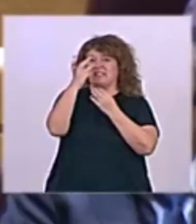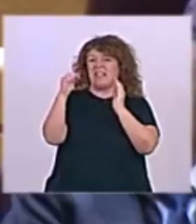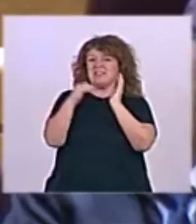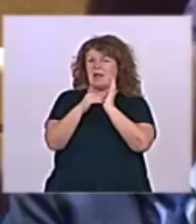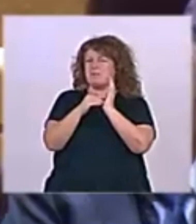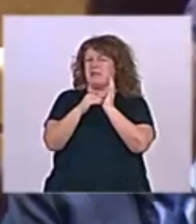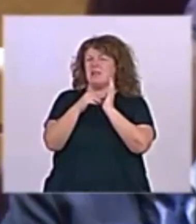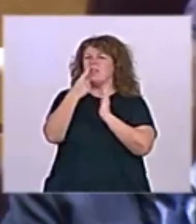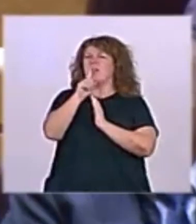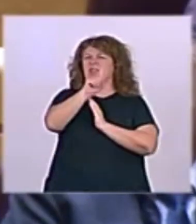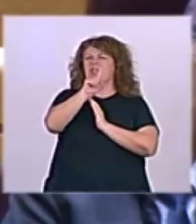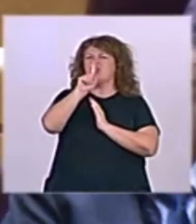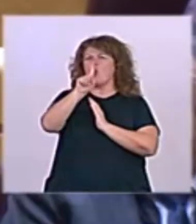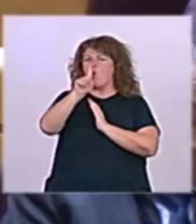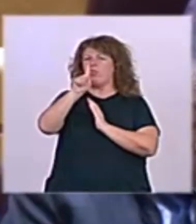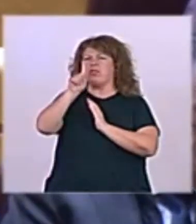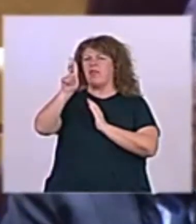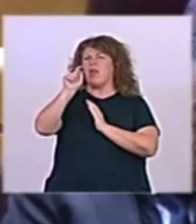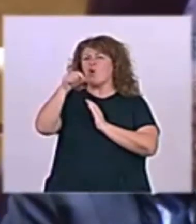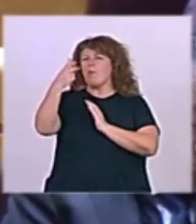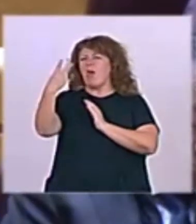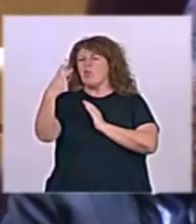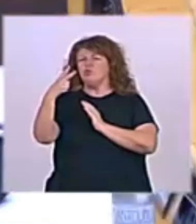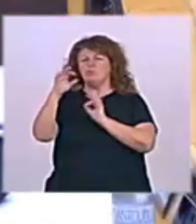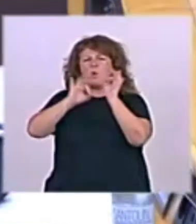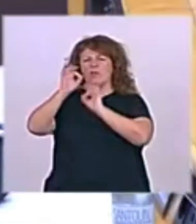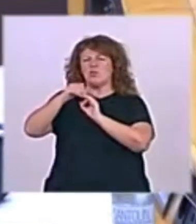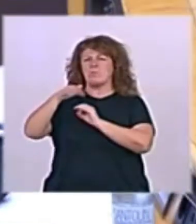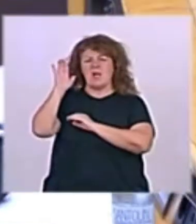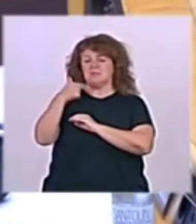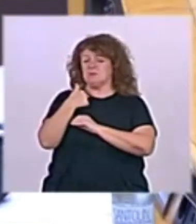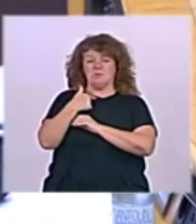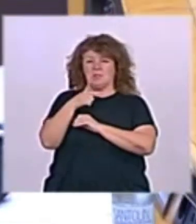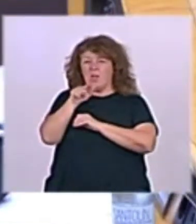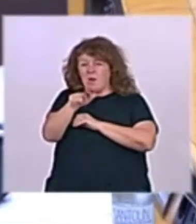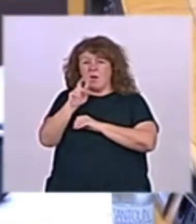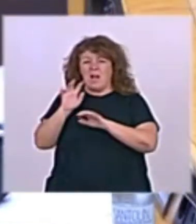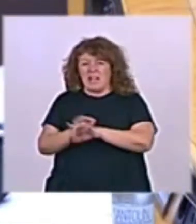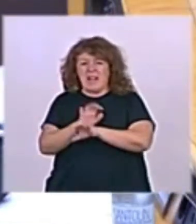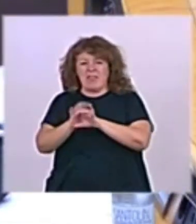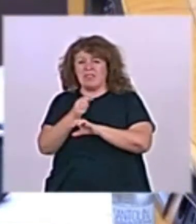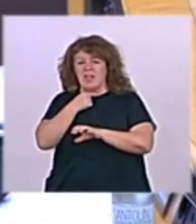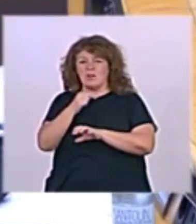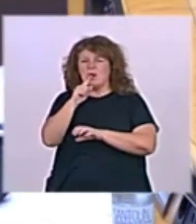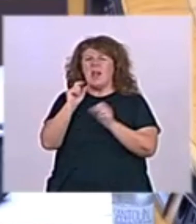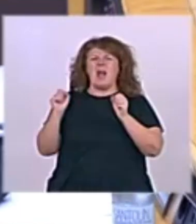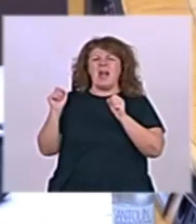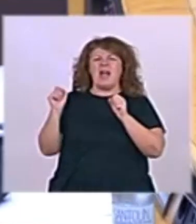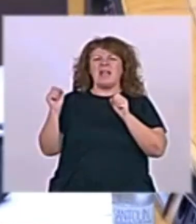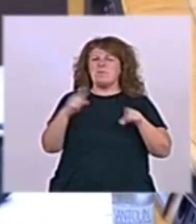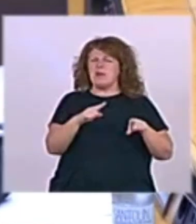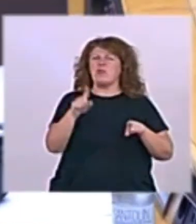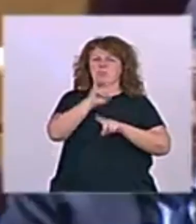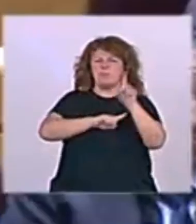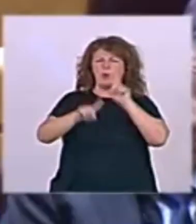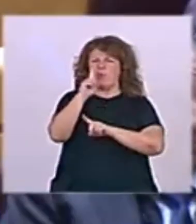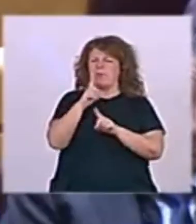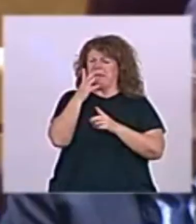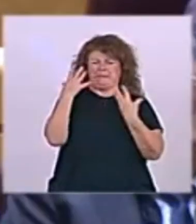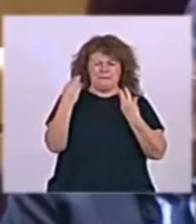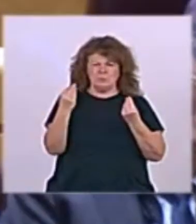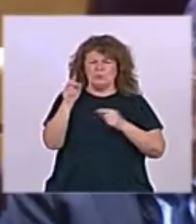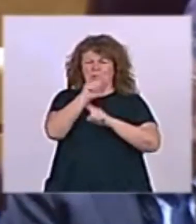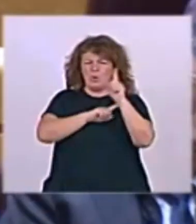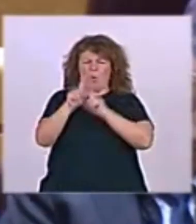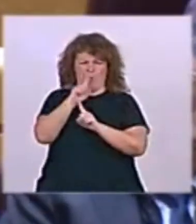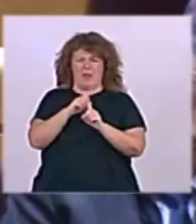No le encuentro La gracia Porque mire La inmigración Es un problema complejo Con múltiples aristas Que necesita De soluciones Multidisciplinares Con la intervención De